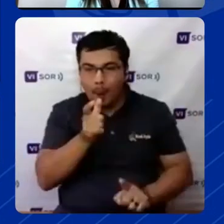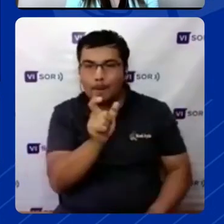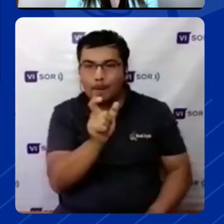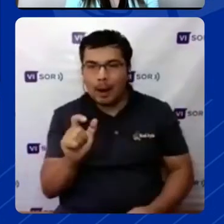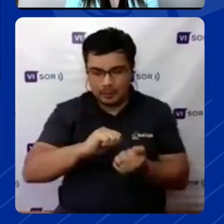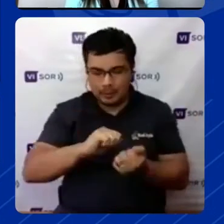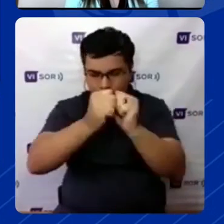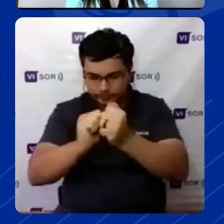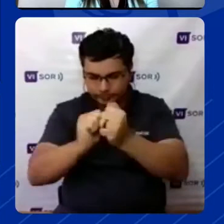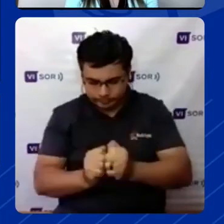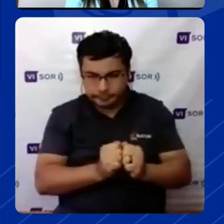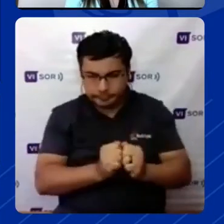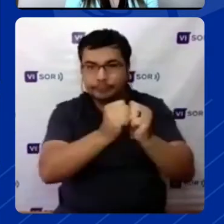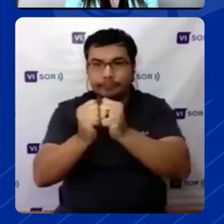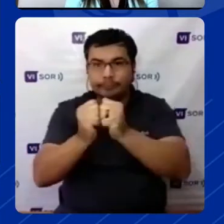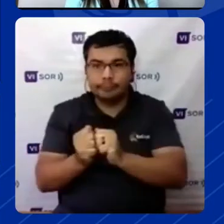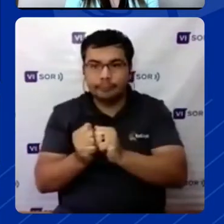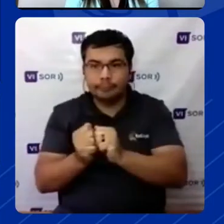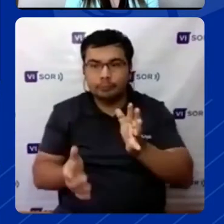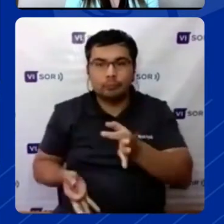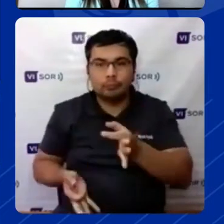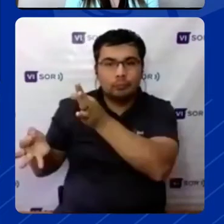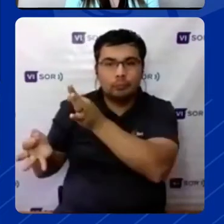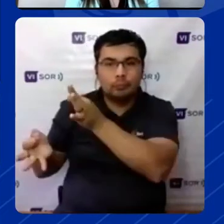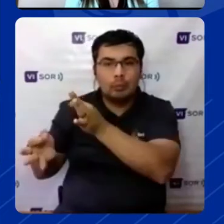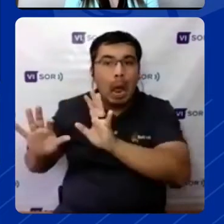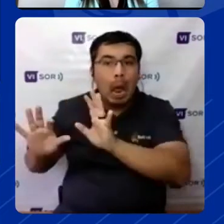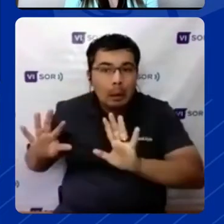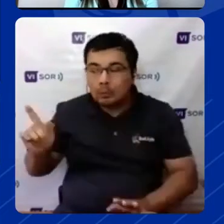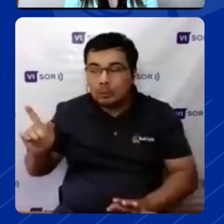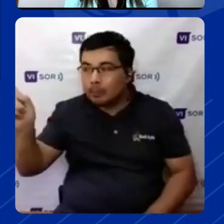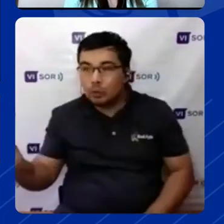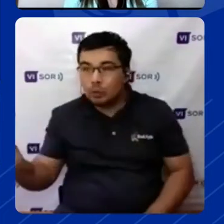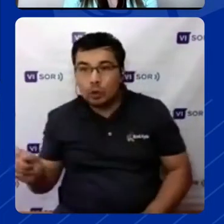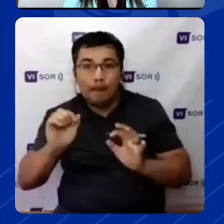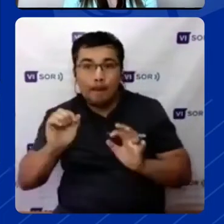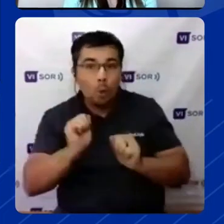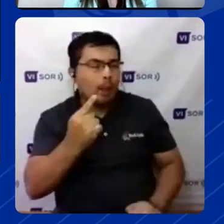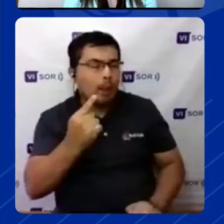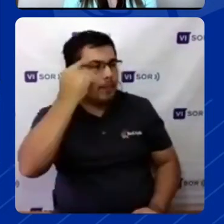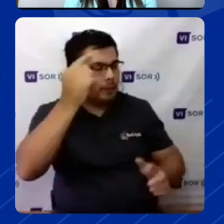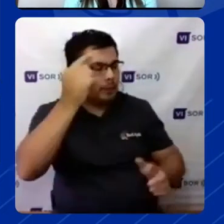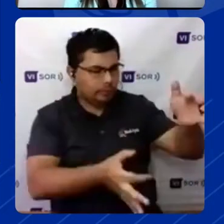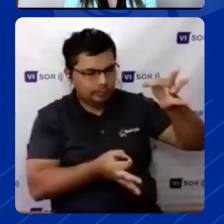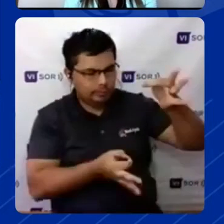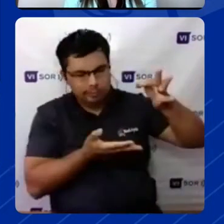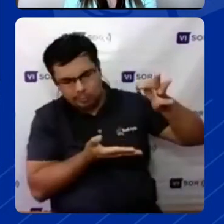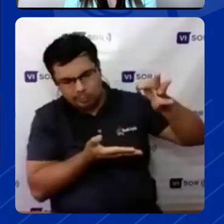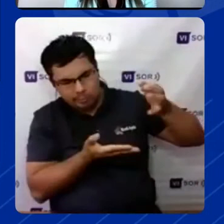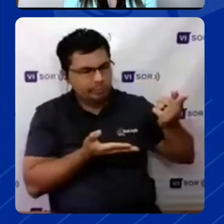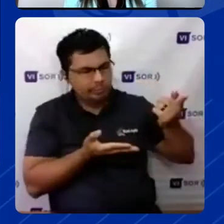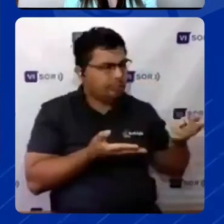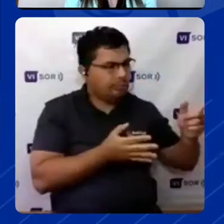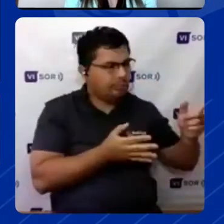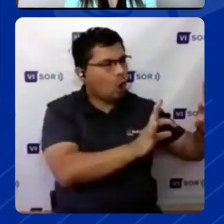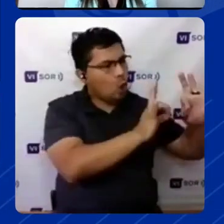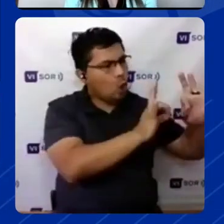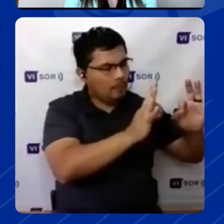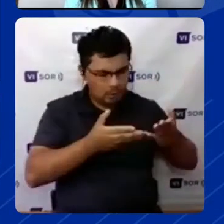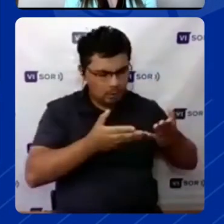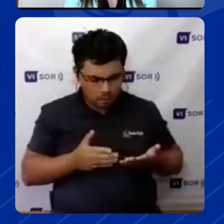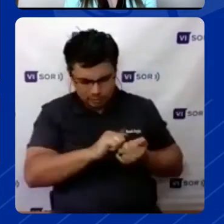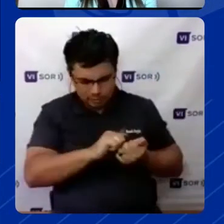texto original, puede pensar que no está completo lo que la persona solicitante quiere transmitir. Por lo tanto,